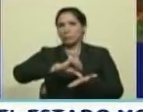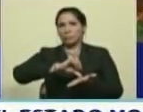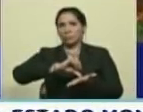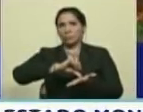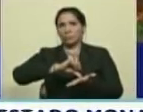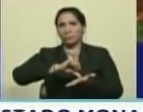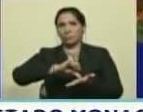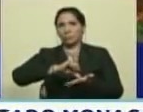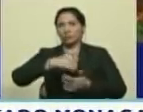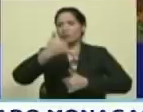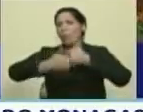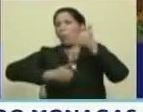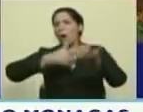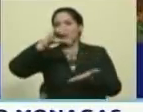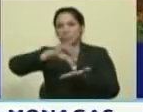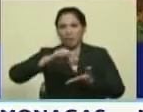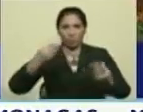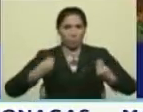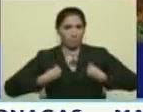el centro vital